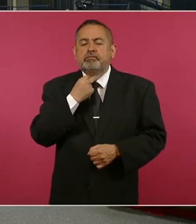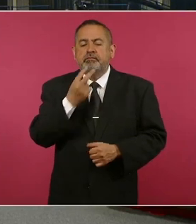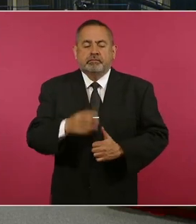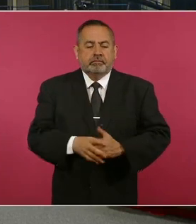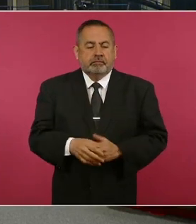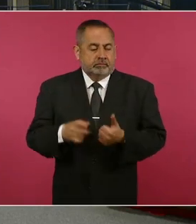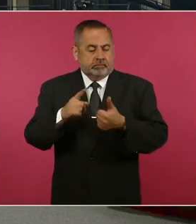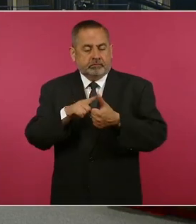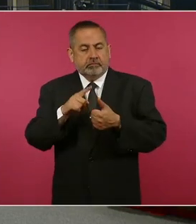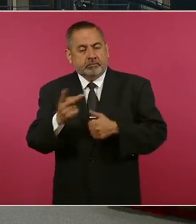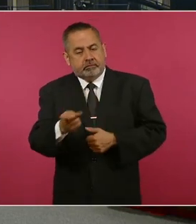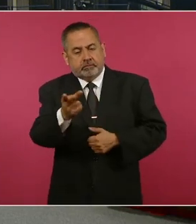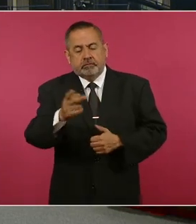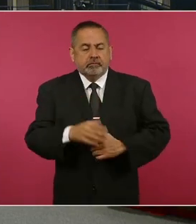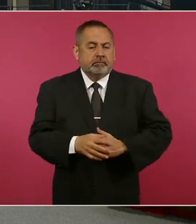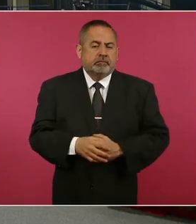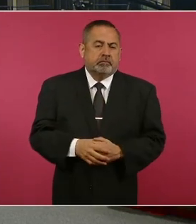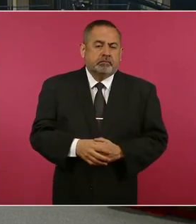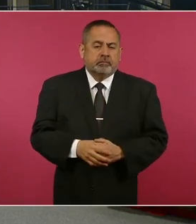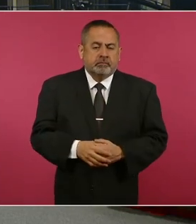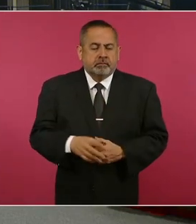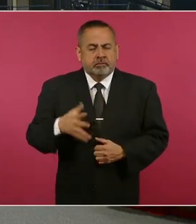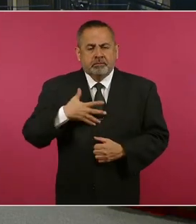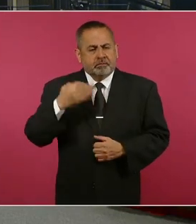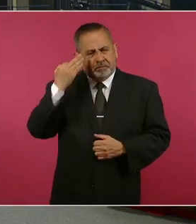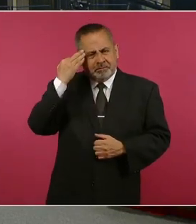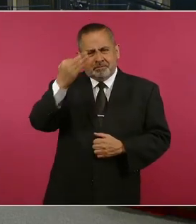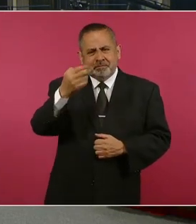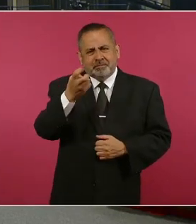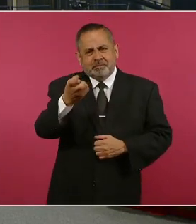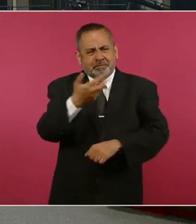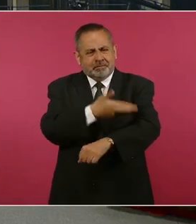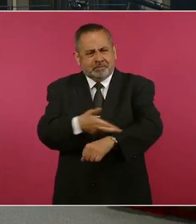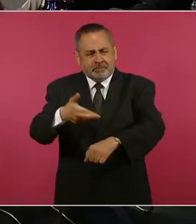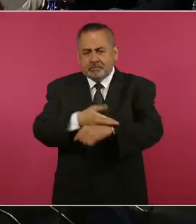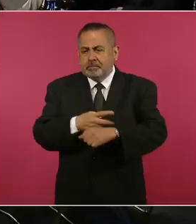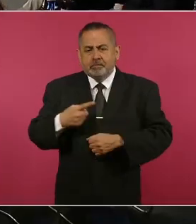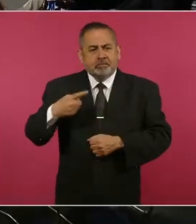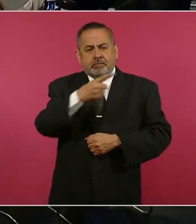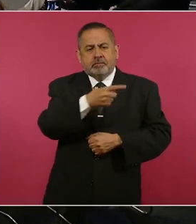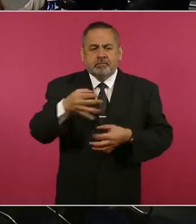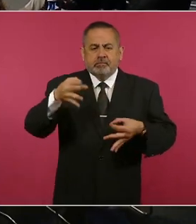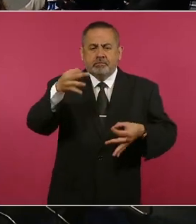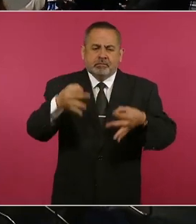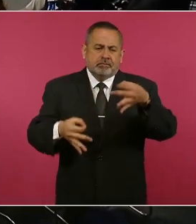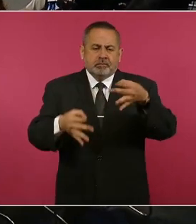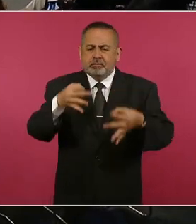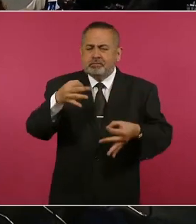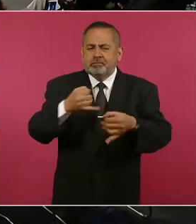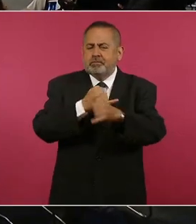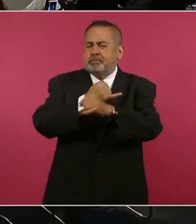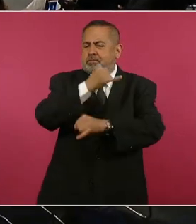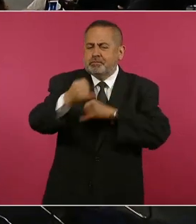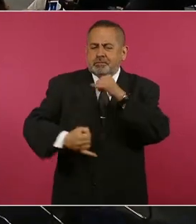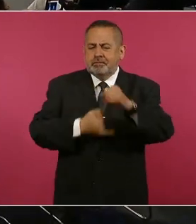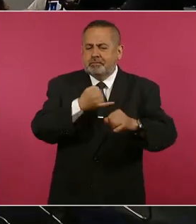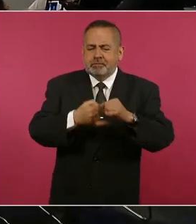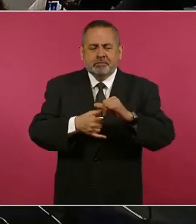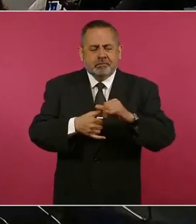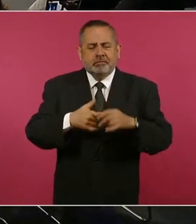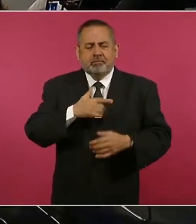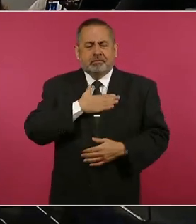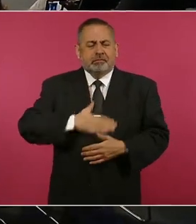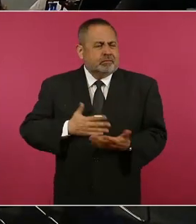primera pregunta sería: ¿cuánto tiempo lleva un procedimiento como este ante la Corte Internacional de Justicia? Y la segunda, también para la canciller,